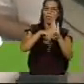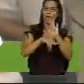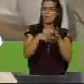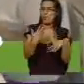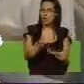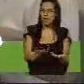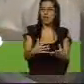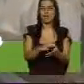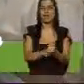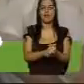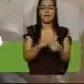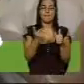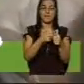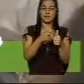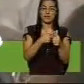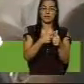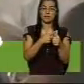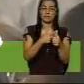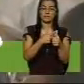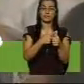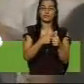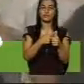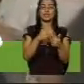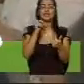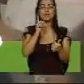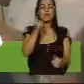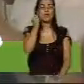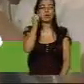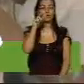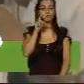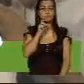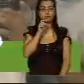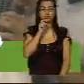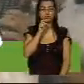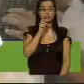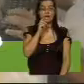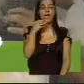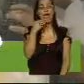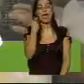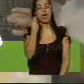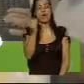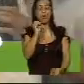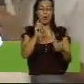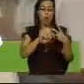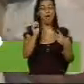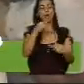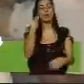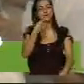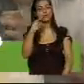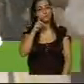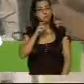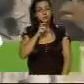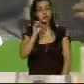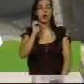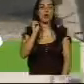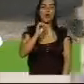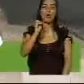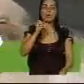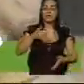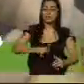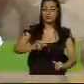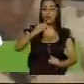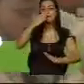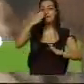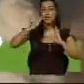de Venezuela. Primero, que madres embarazadas, adolescentes embarazadas, hijos e hijas menores